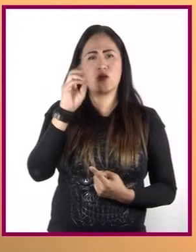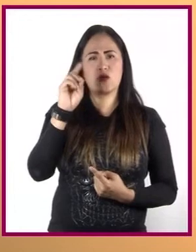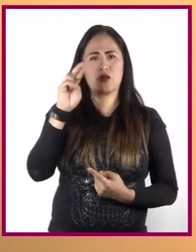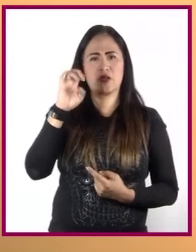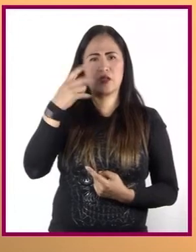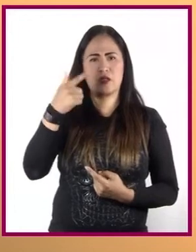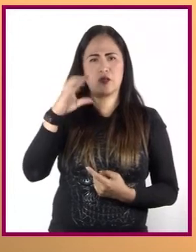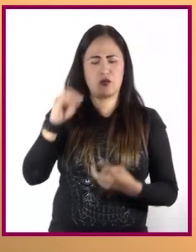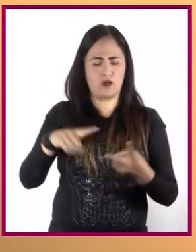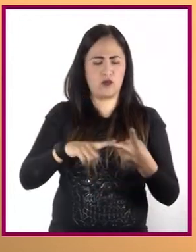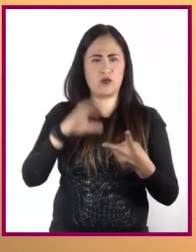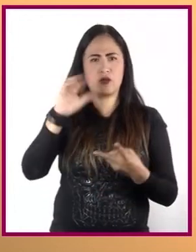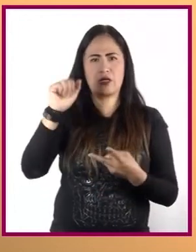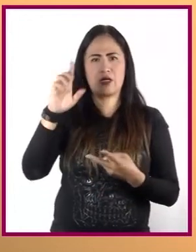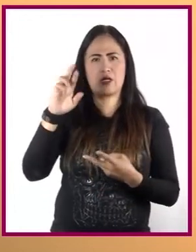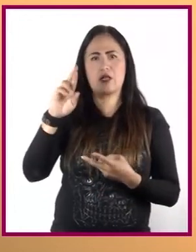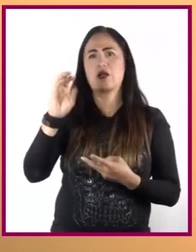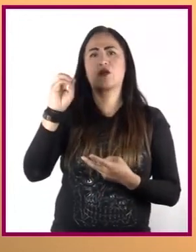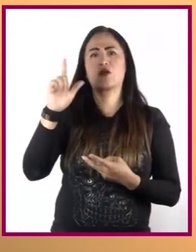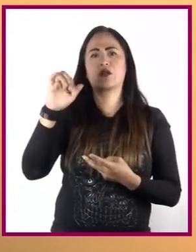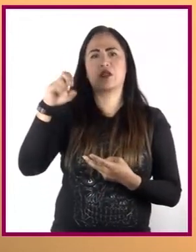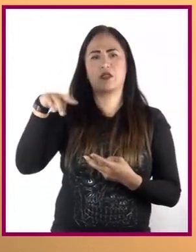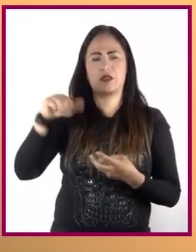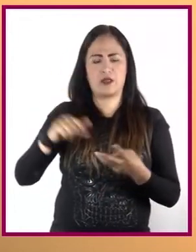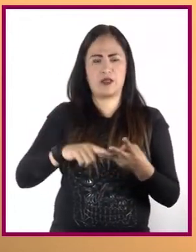Carolina y Alan, se tienen